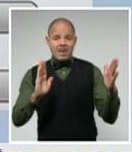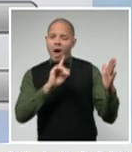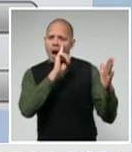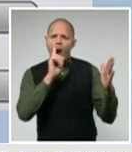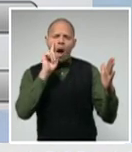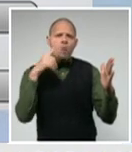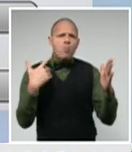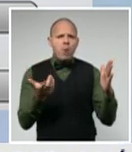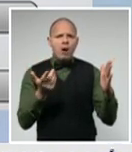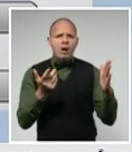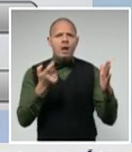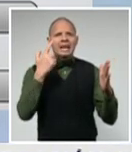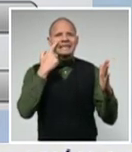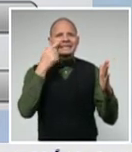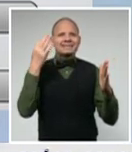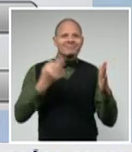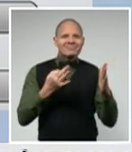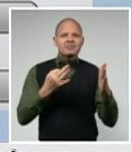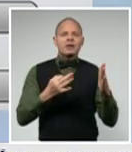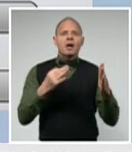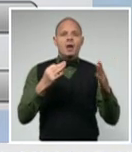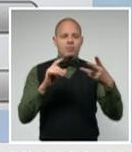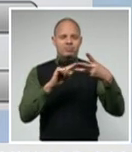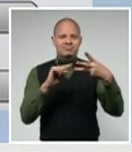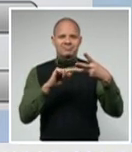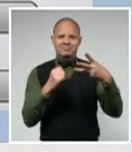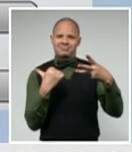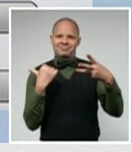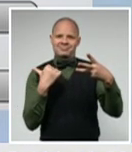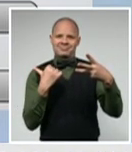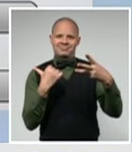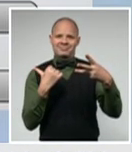636.163 muestras realizadas y han resultado